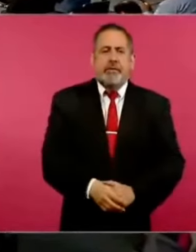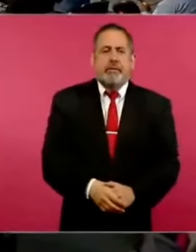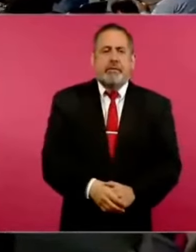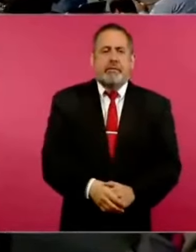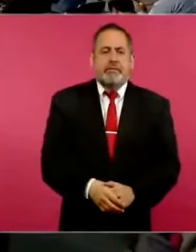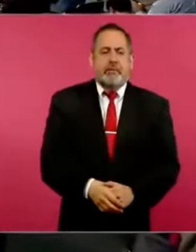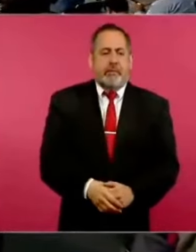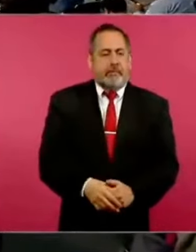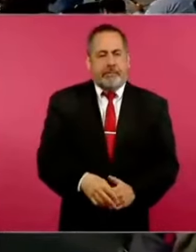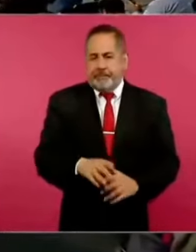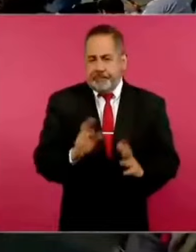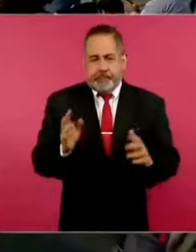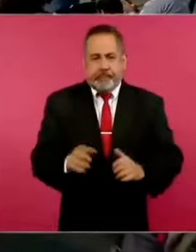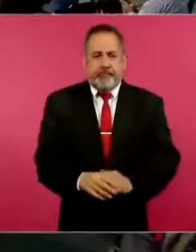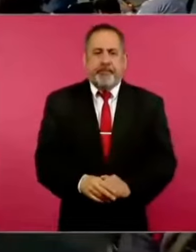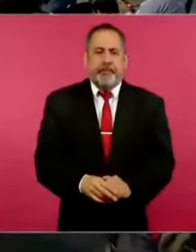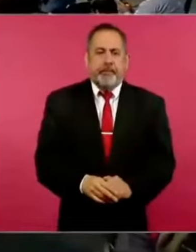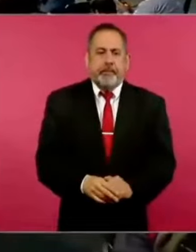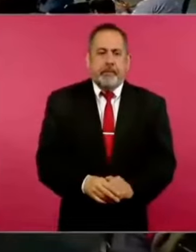Pero de eso